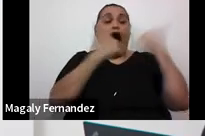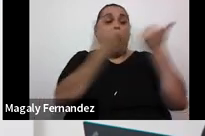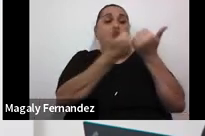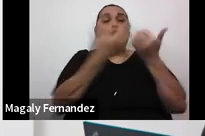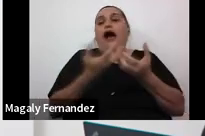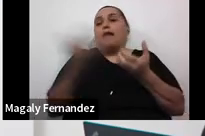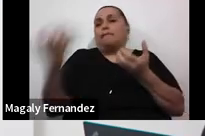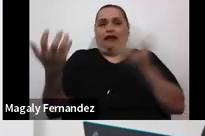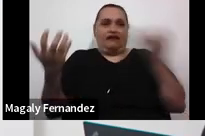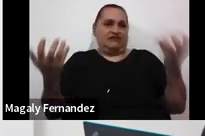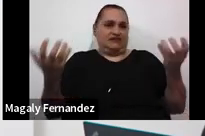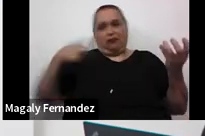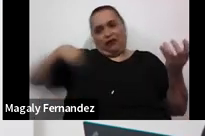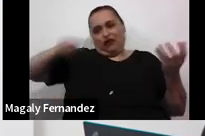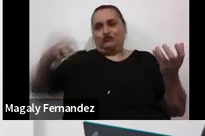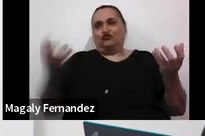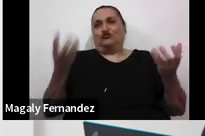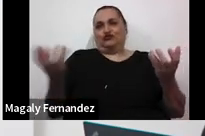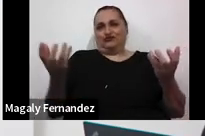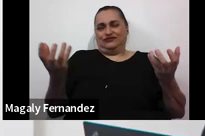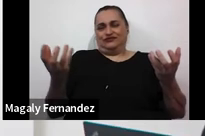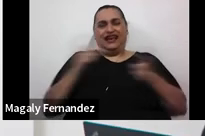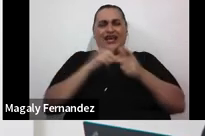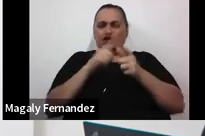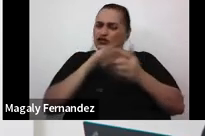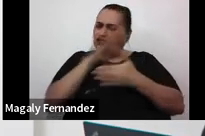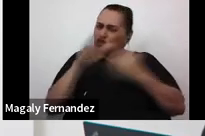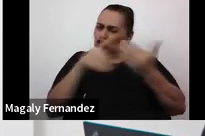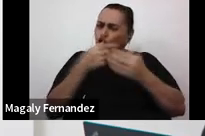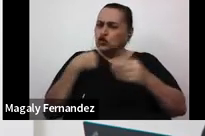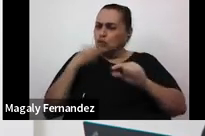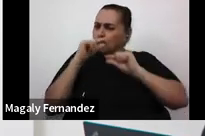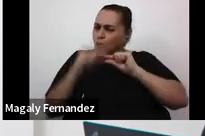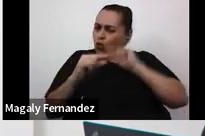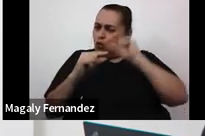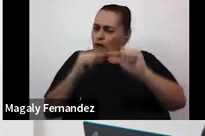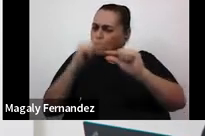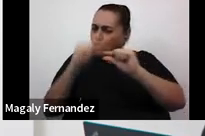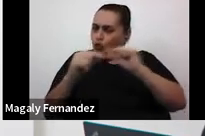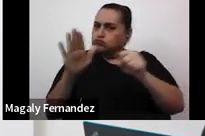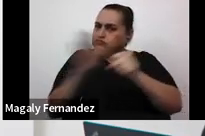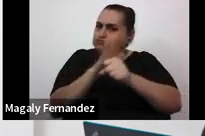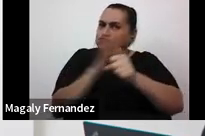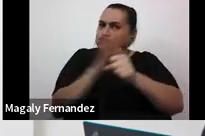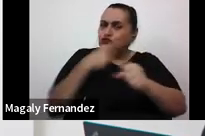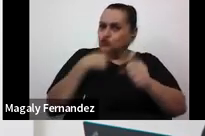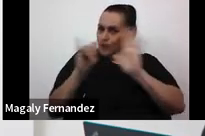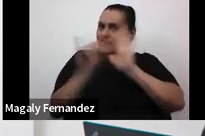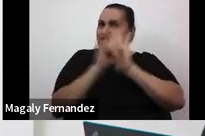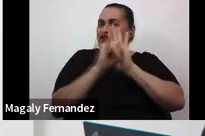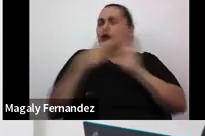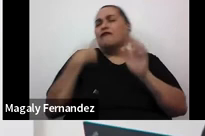para nosotros Entonces todas estas cosas me fui llenando porque me identifiqué tanto pero yo desconozco